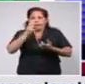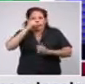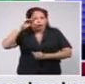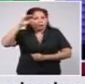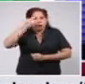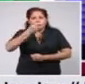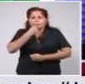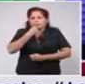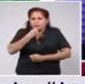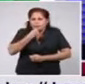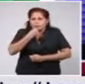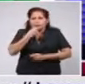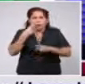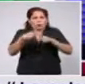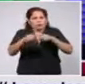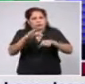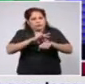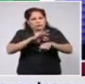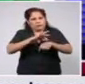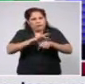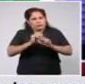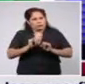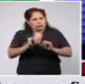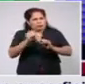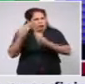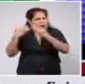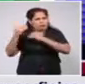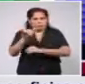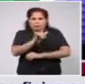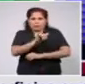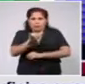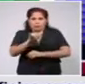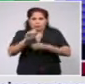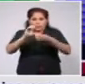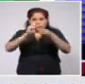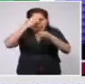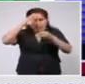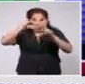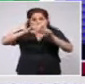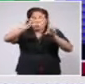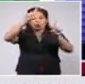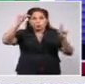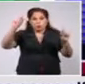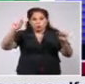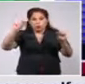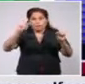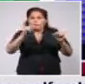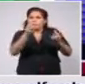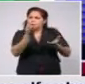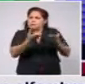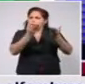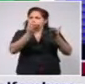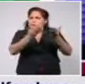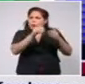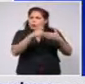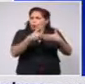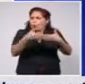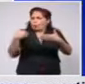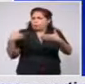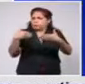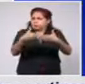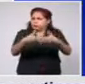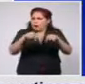informando. Finalmente, el gráfico de Cuba en su comportamiento durante toda la